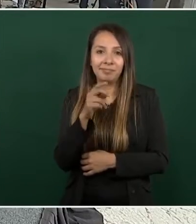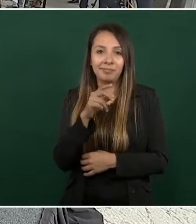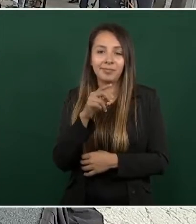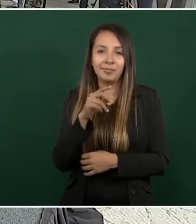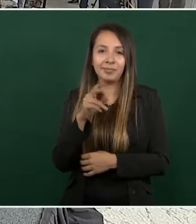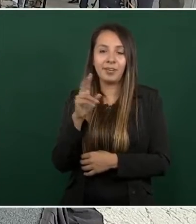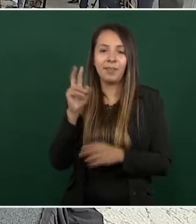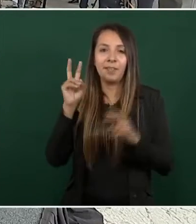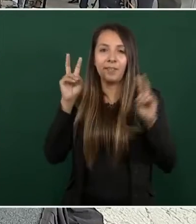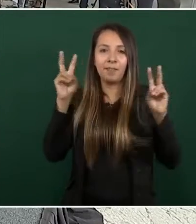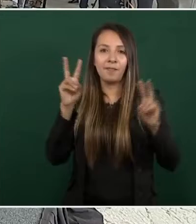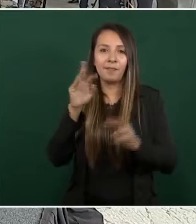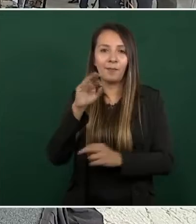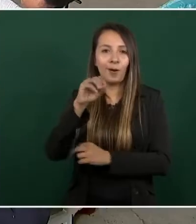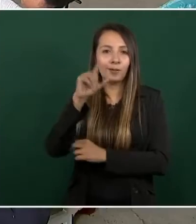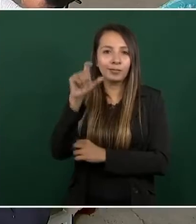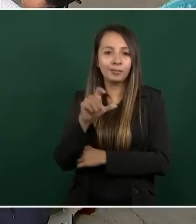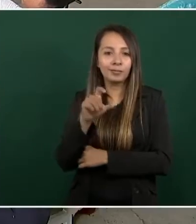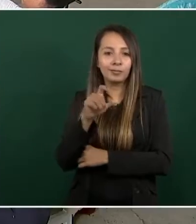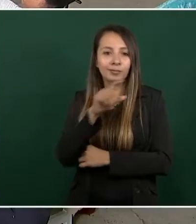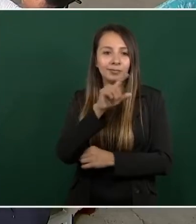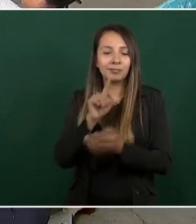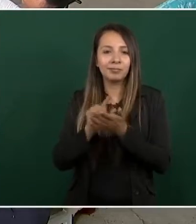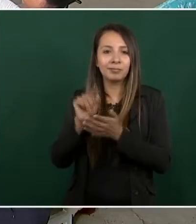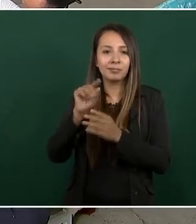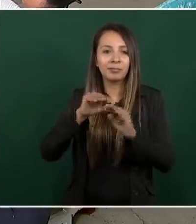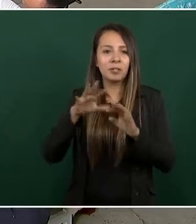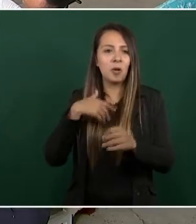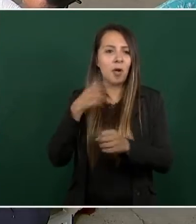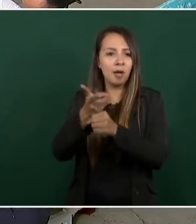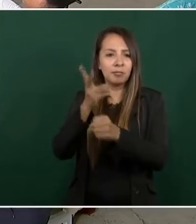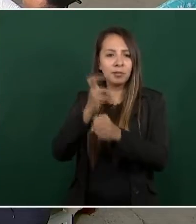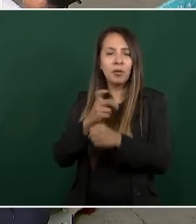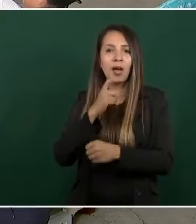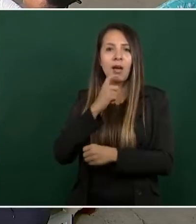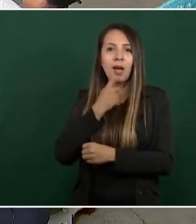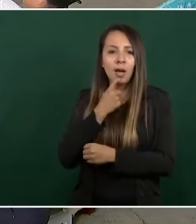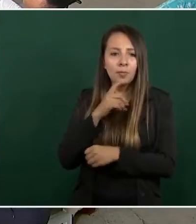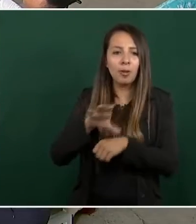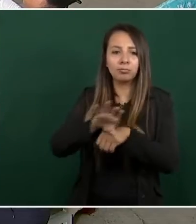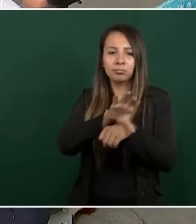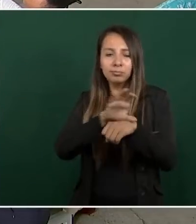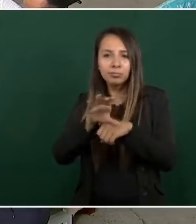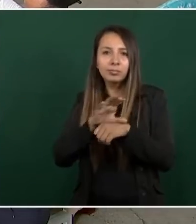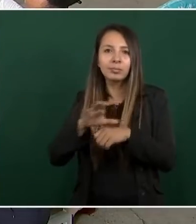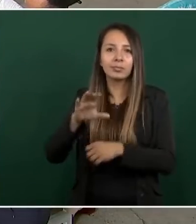presidente Fox. Invito a AMLO, Salinas, Zedillo, Calderón, Fox también. ¿El